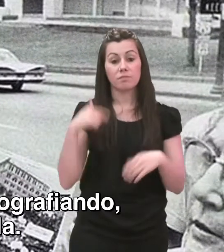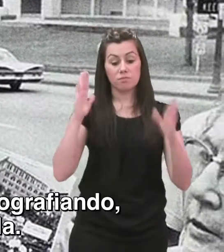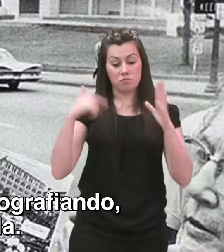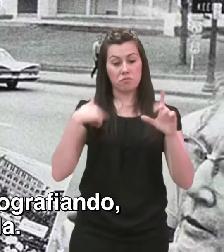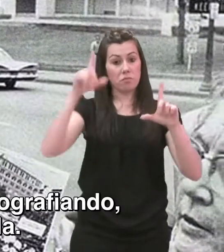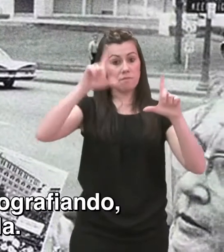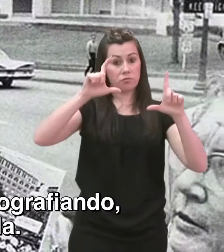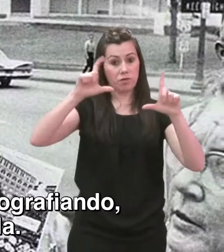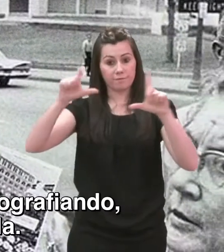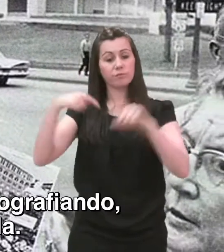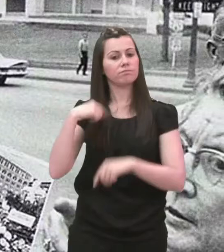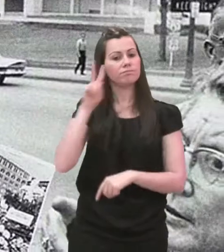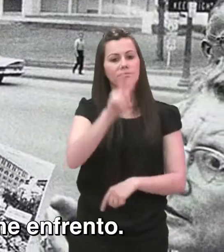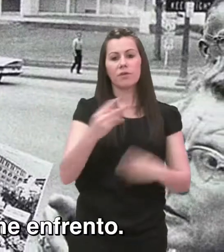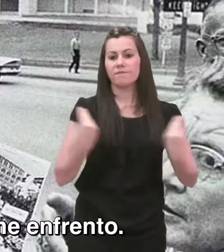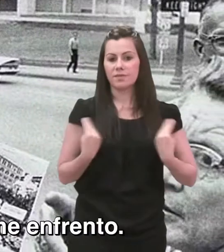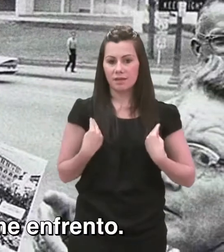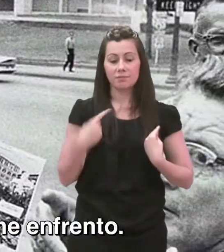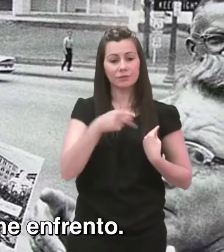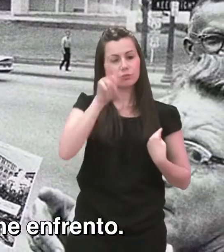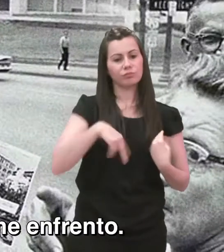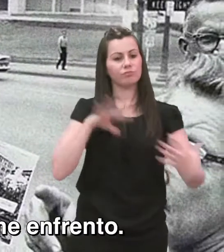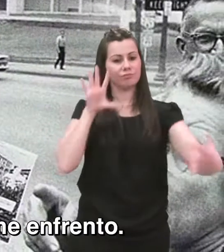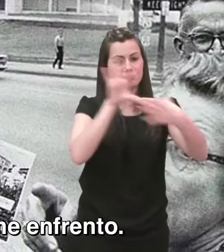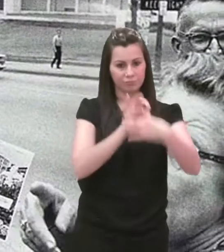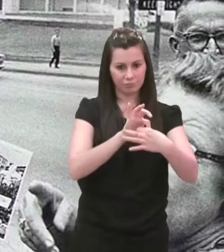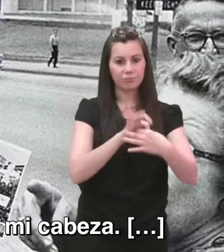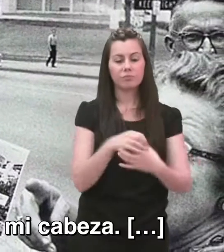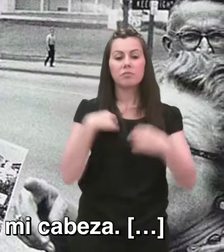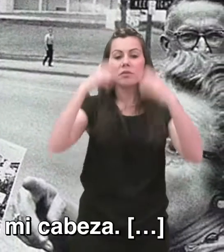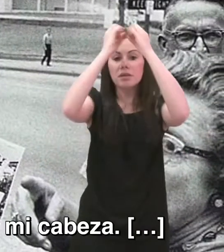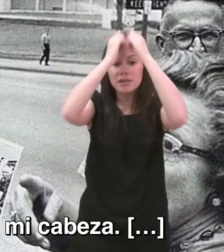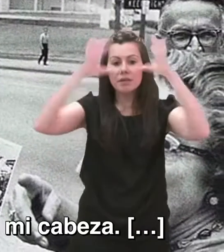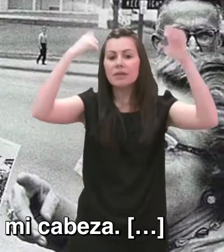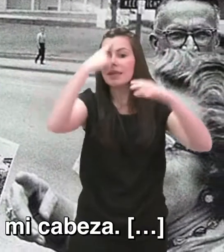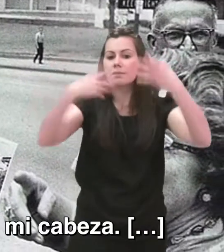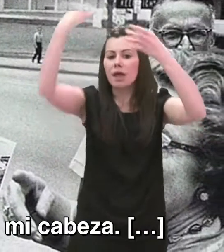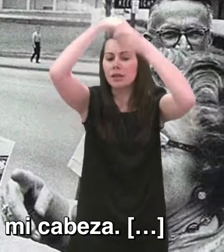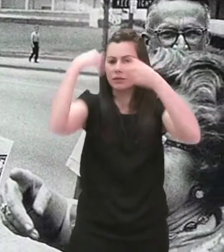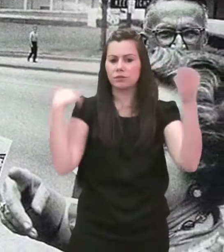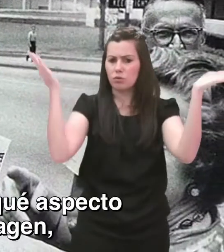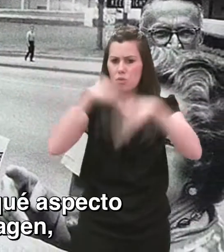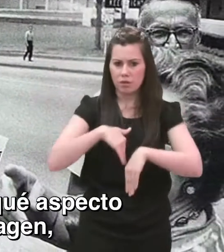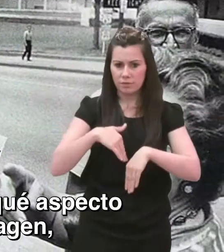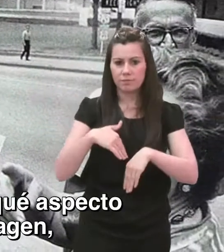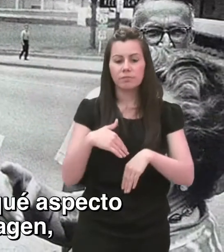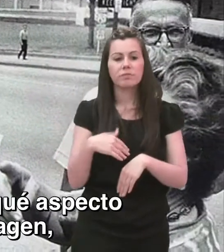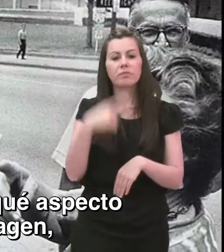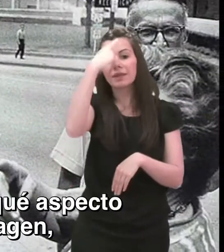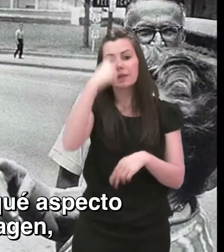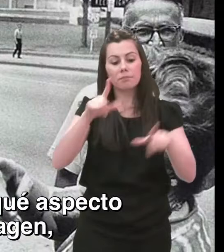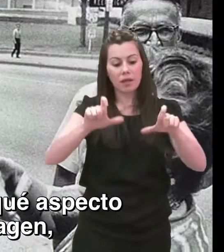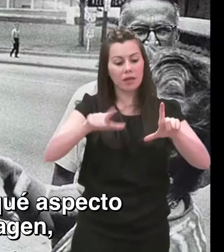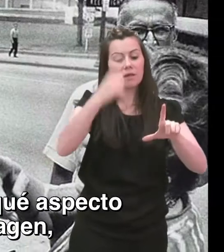«Cuando estoy fotografiando, veo la vida. A eso es a lo que me enfrento. No tengo imágenes en mi cabeza. No me preocupa